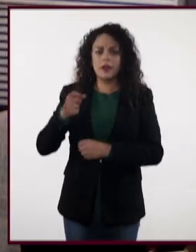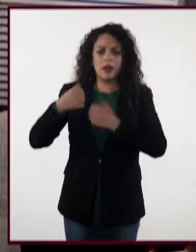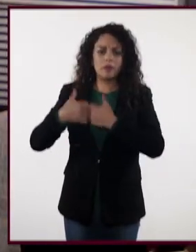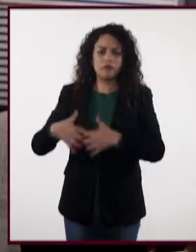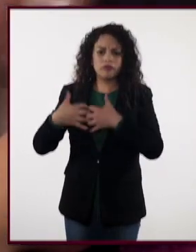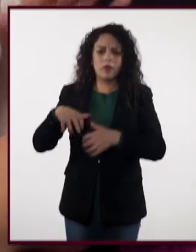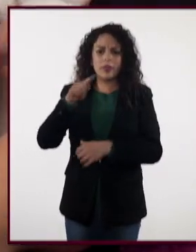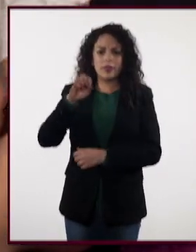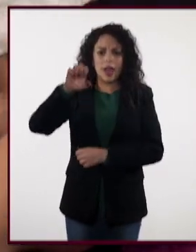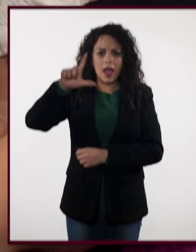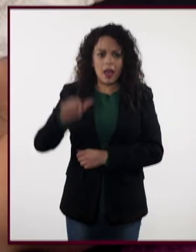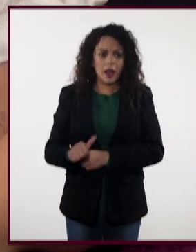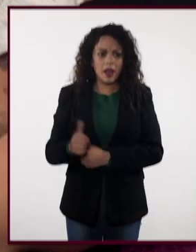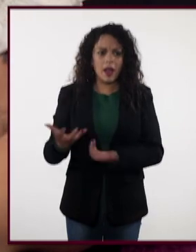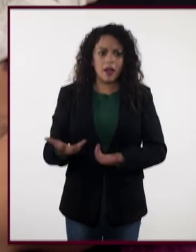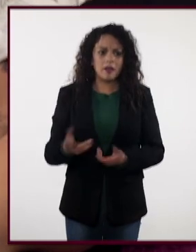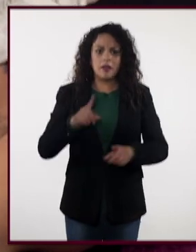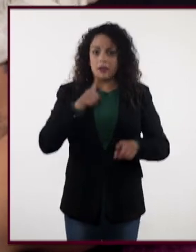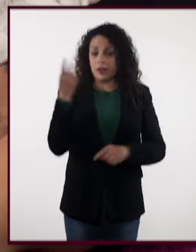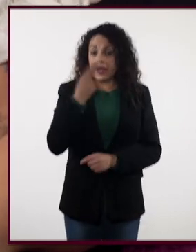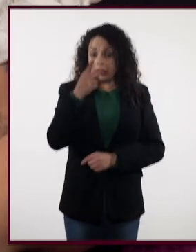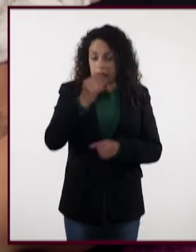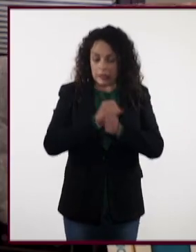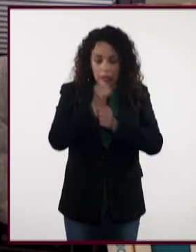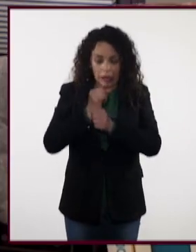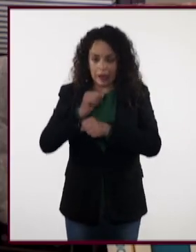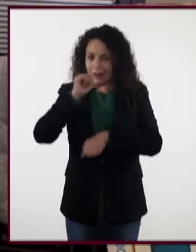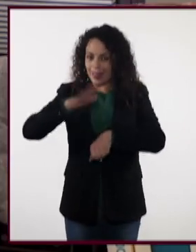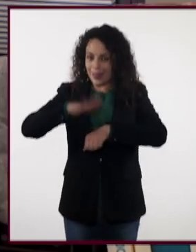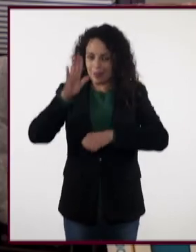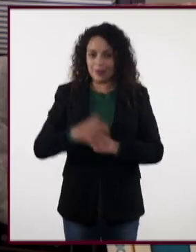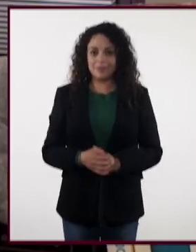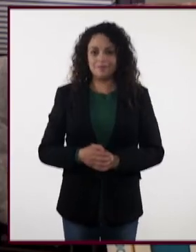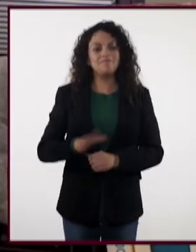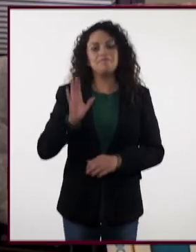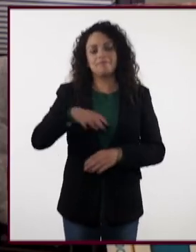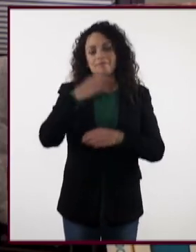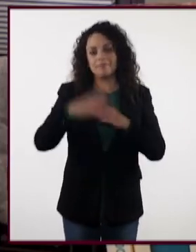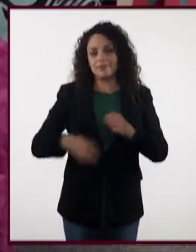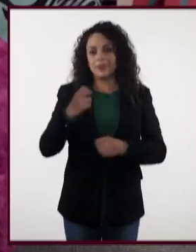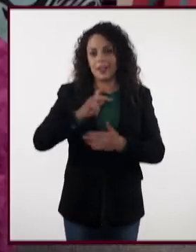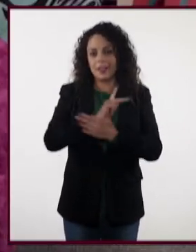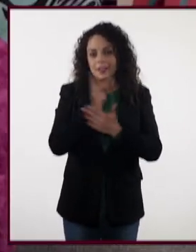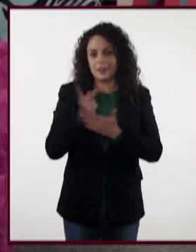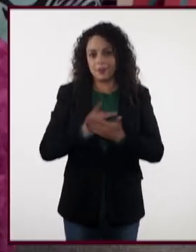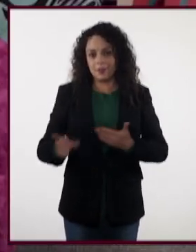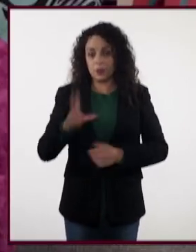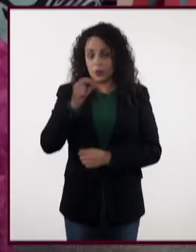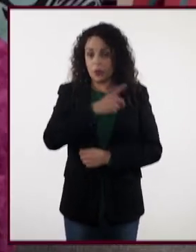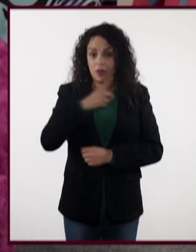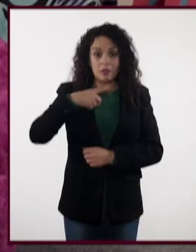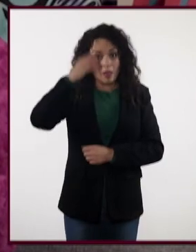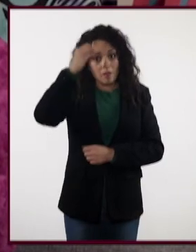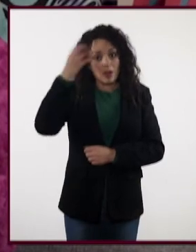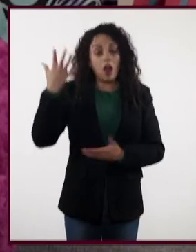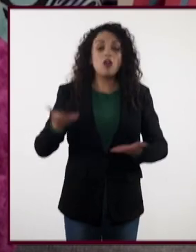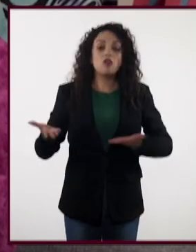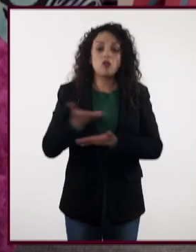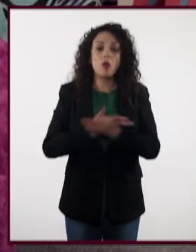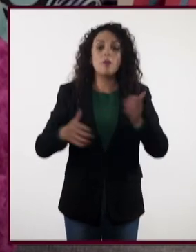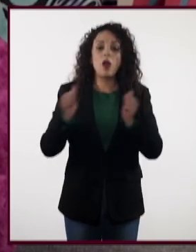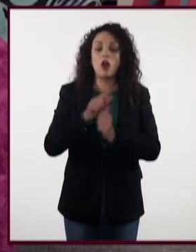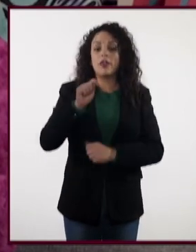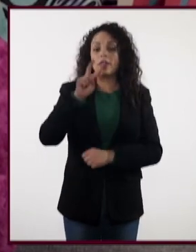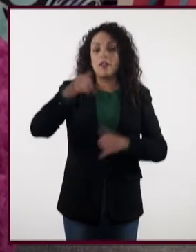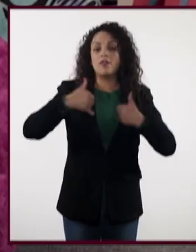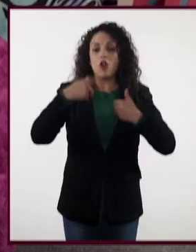manual y casero, solo tienes que explorar. Hasta aquí llegamos con este programa. No te olvides de compartir con Jóvenes en TV